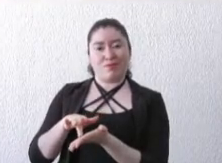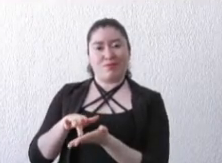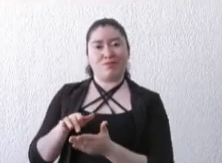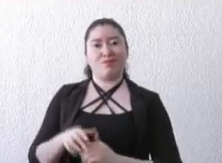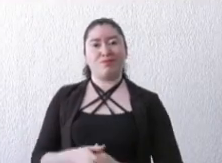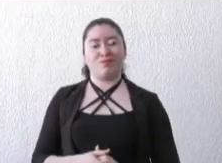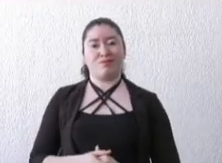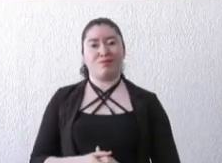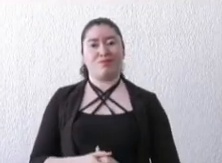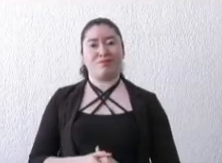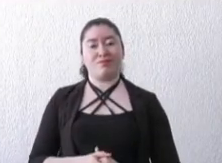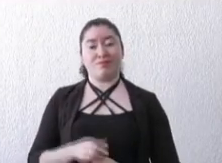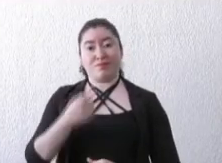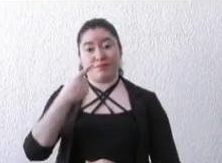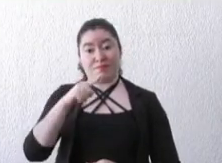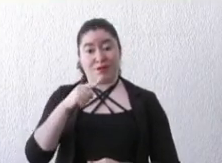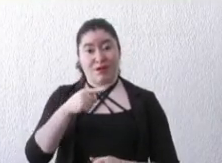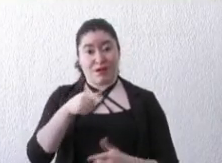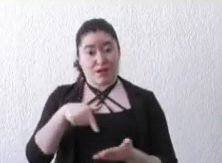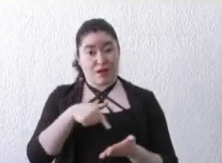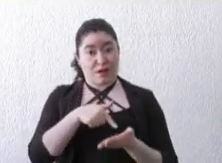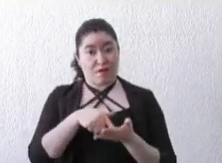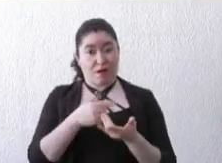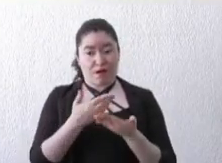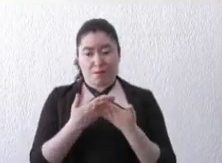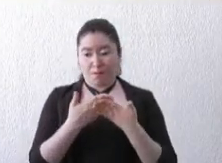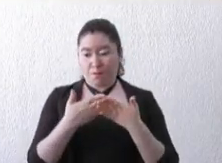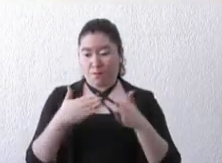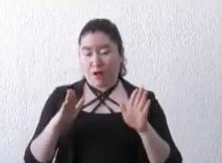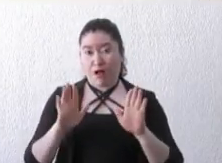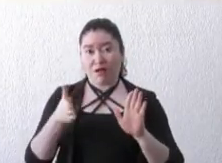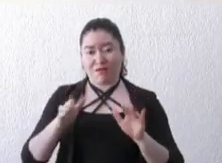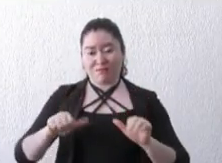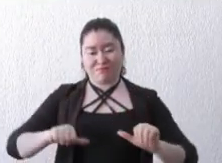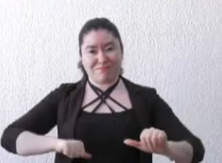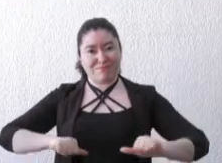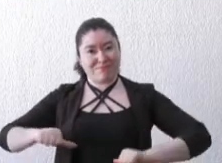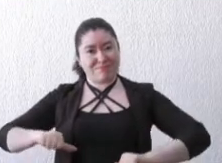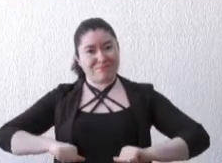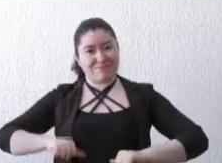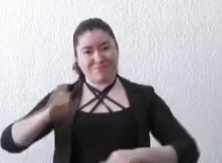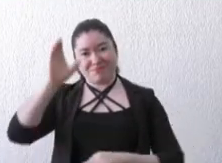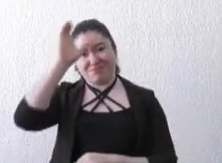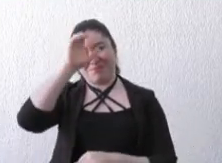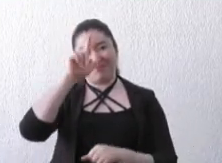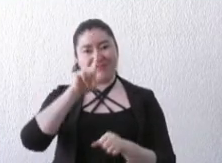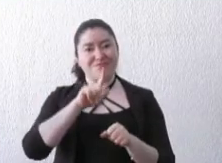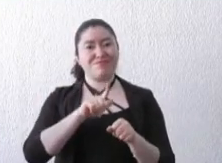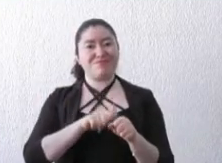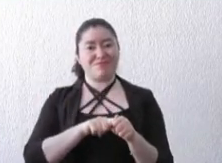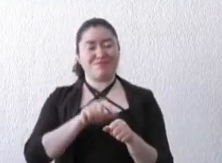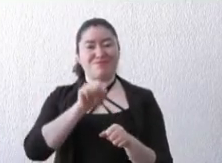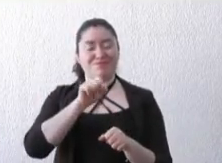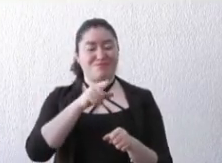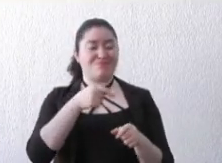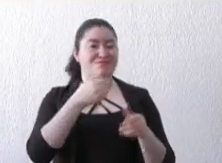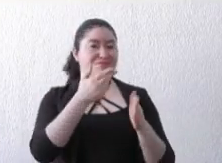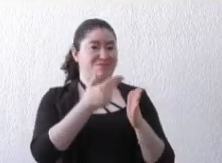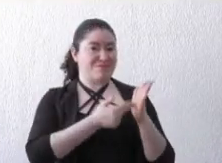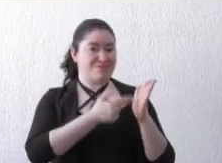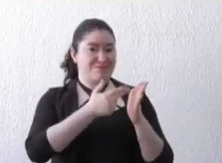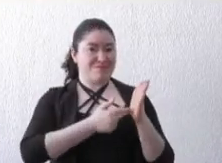a partir de la reapertura del lugar con las actividades culturales y los talleres.